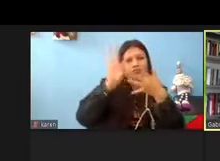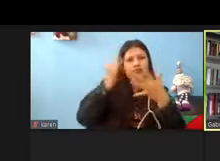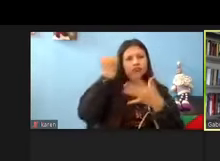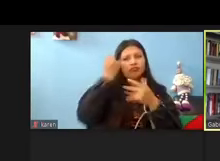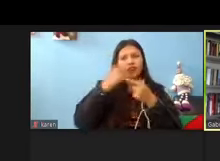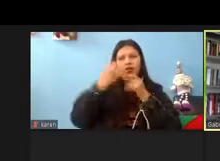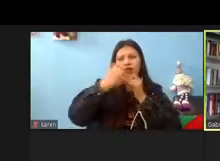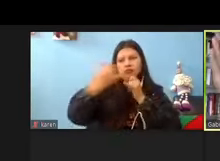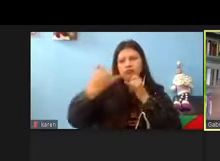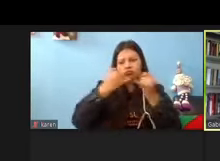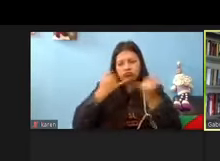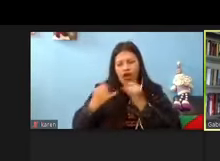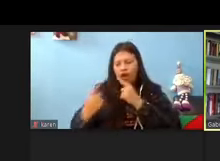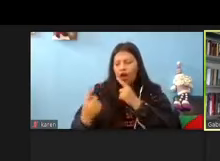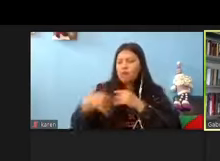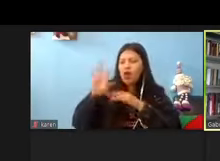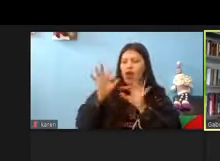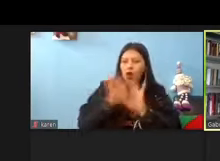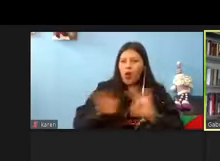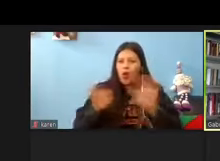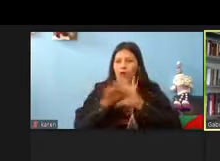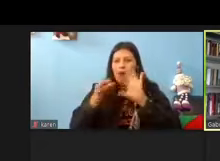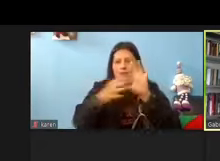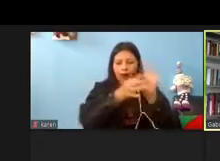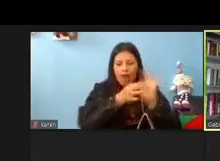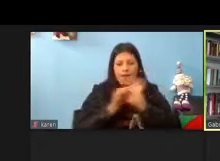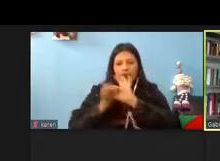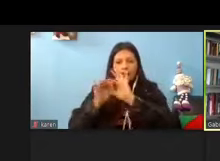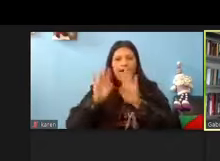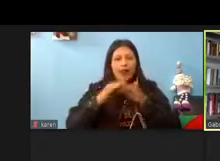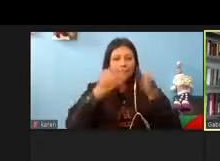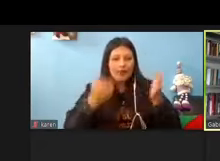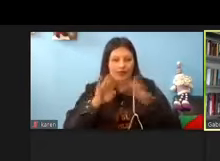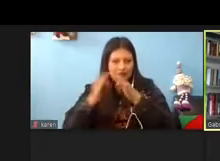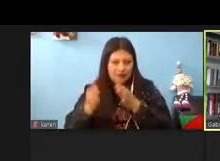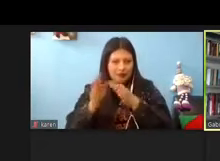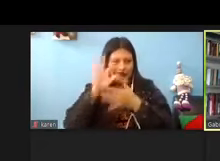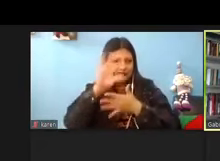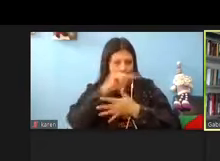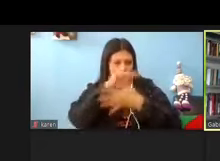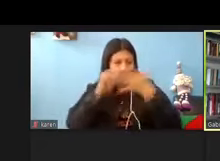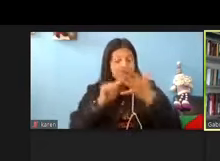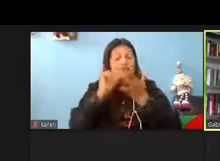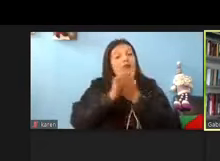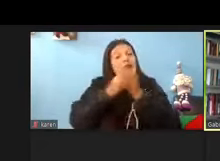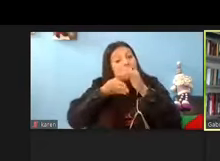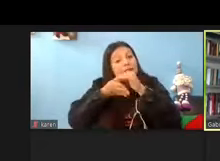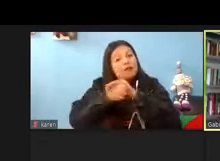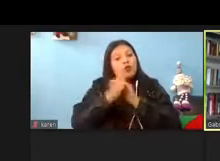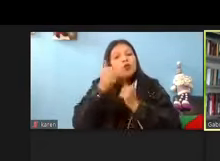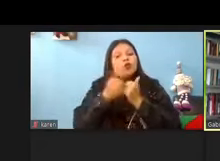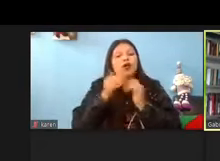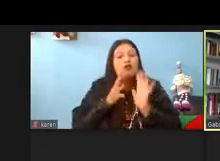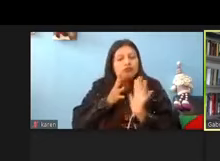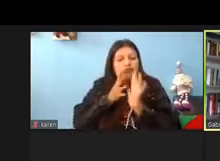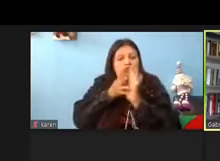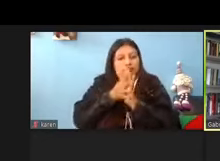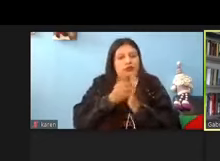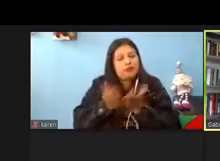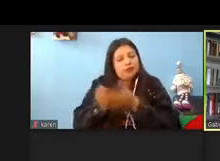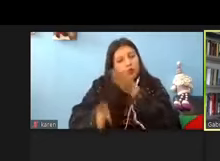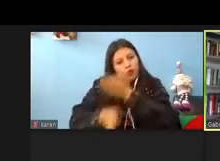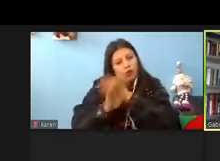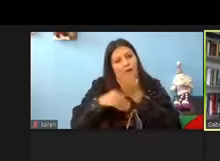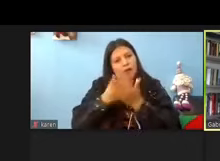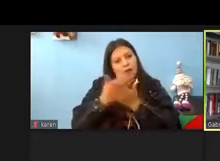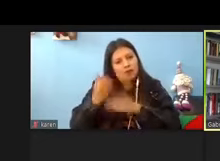hilos centrales que atravesaban todas las mesas. Entonces leo esta introducción de la relatoría y a continuación presento un